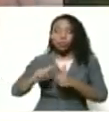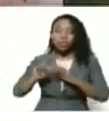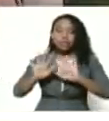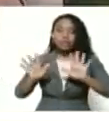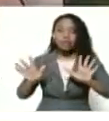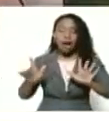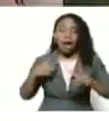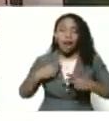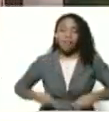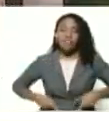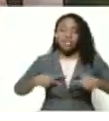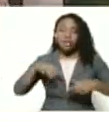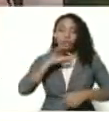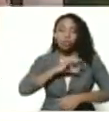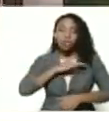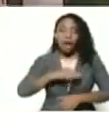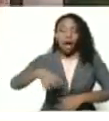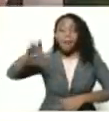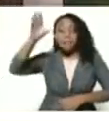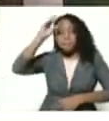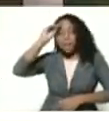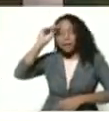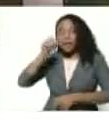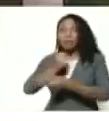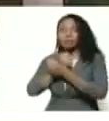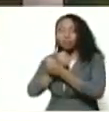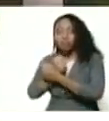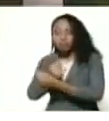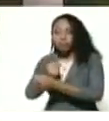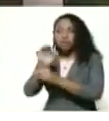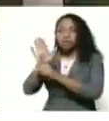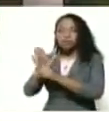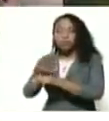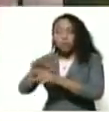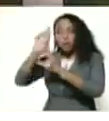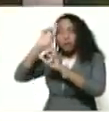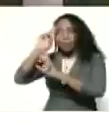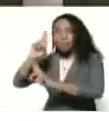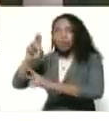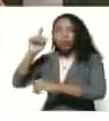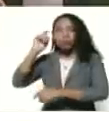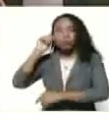en la vida social uno aprende a apreciar, a respetar a la mujer.